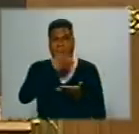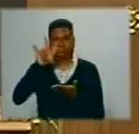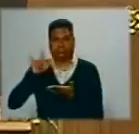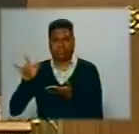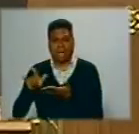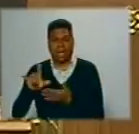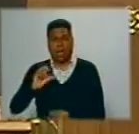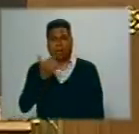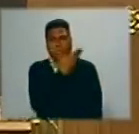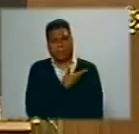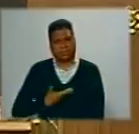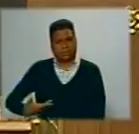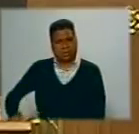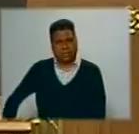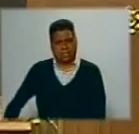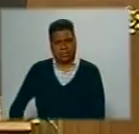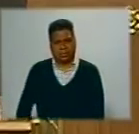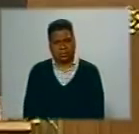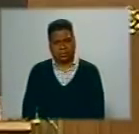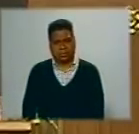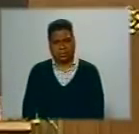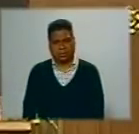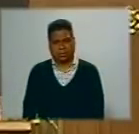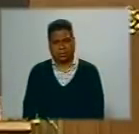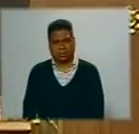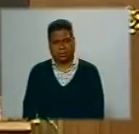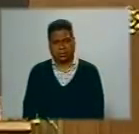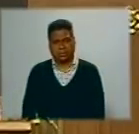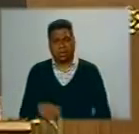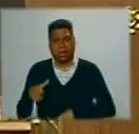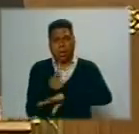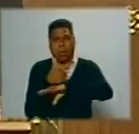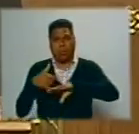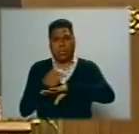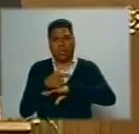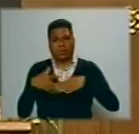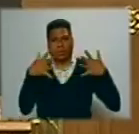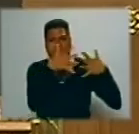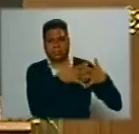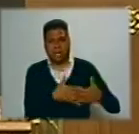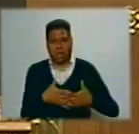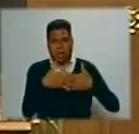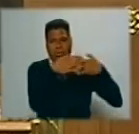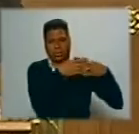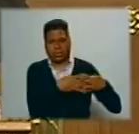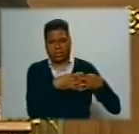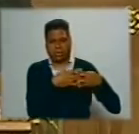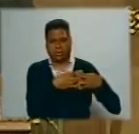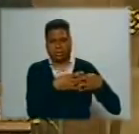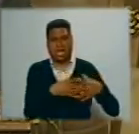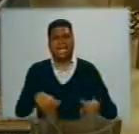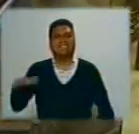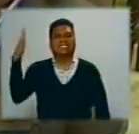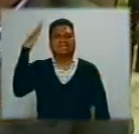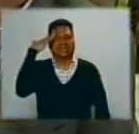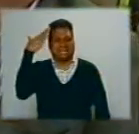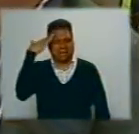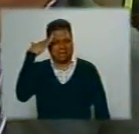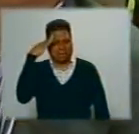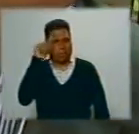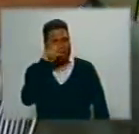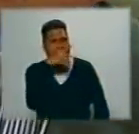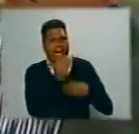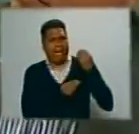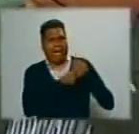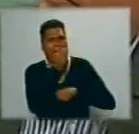que representando directamente al gobierno de los Estados Unidos, sabemos anda realizando